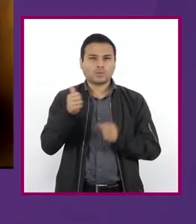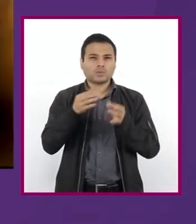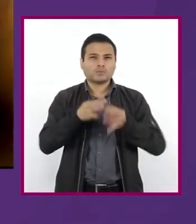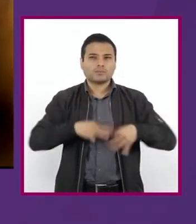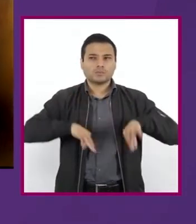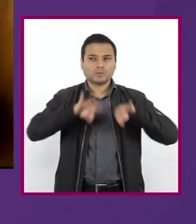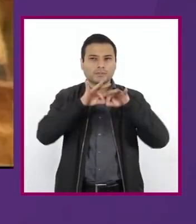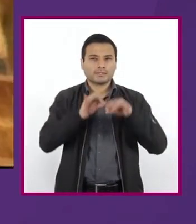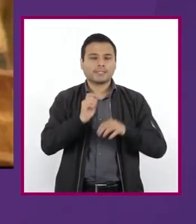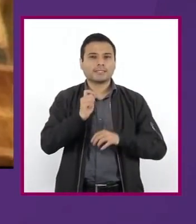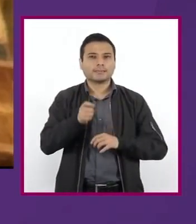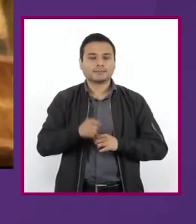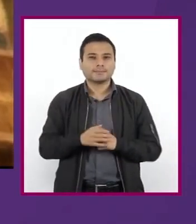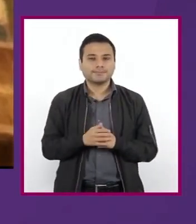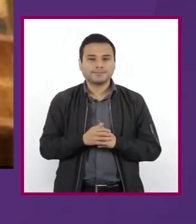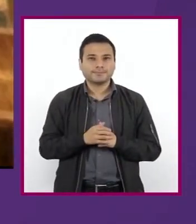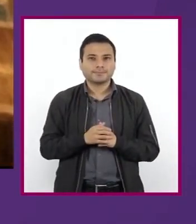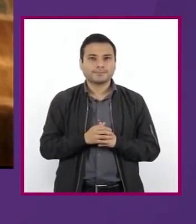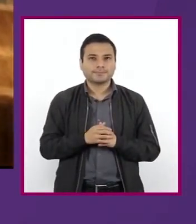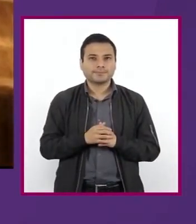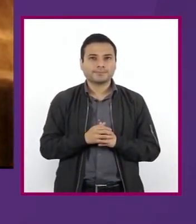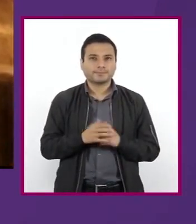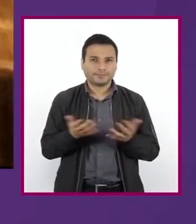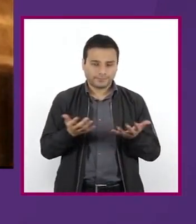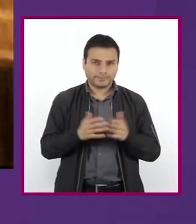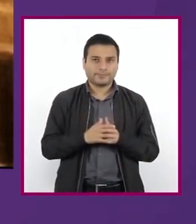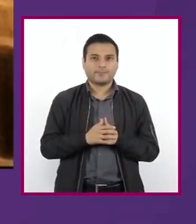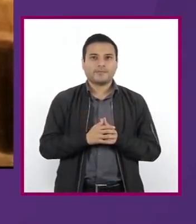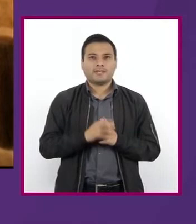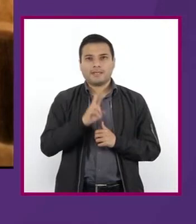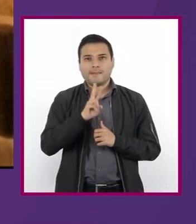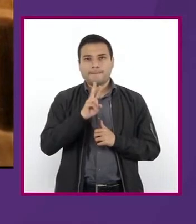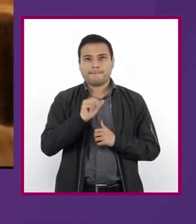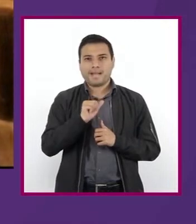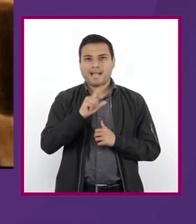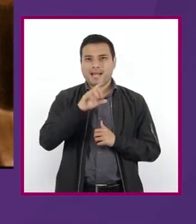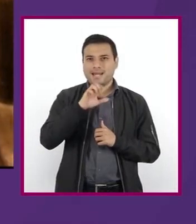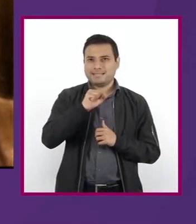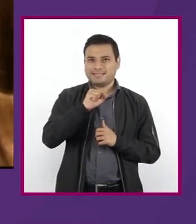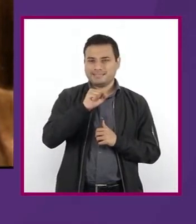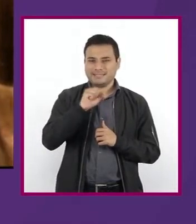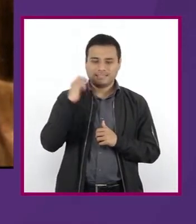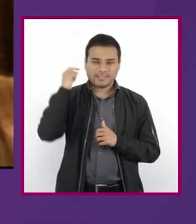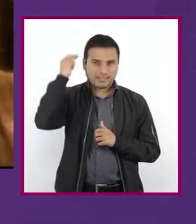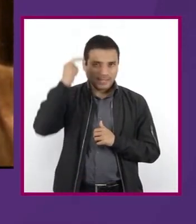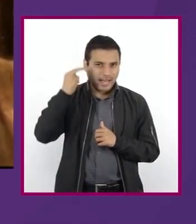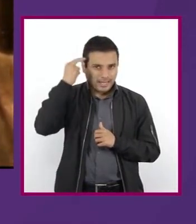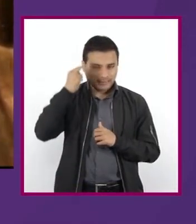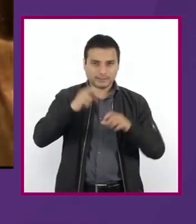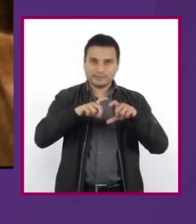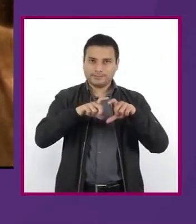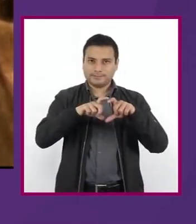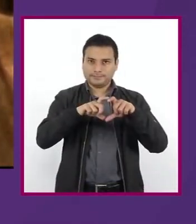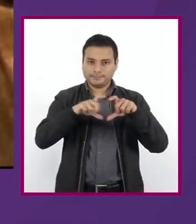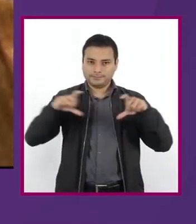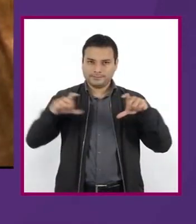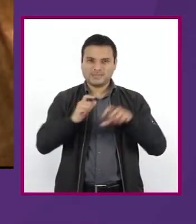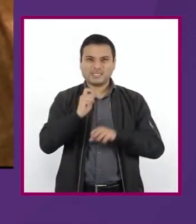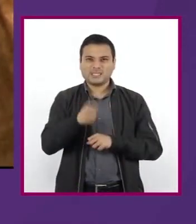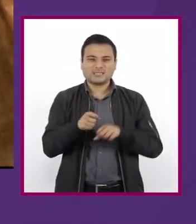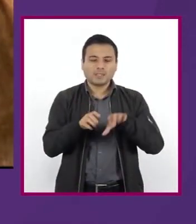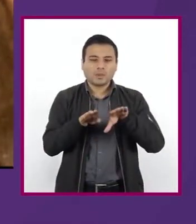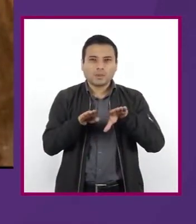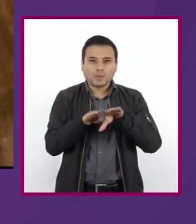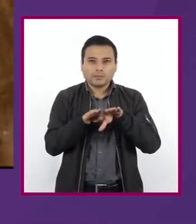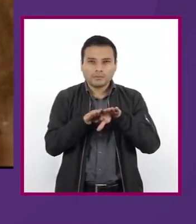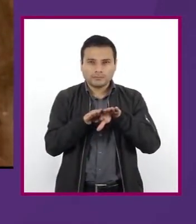ver con la consolidación de vales reales, que a partir de 1804 va a significar el control de las propiedades